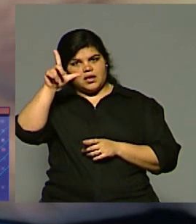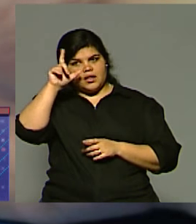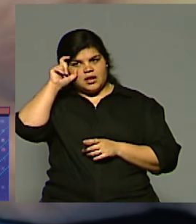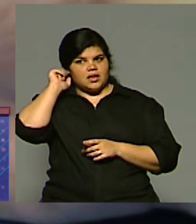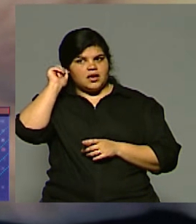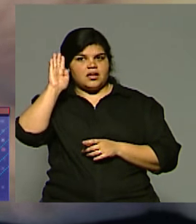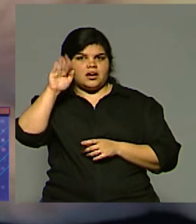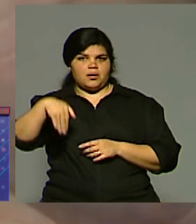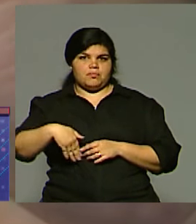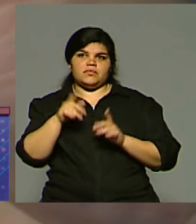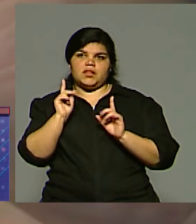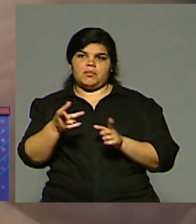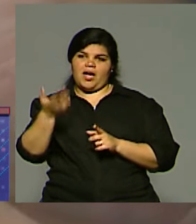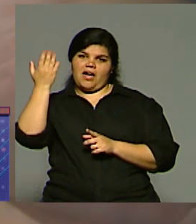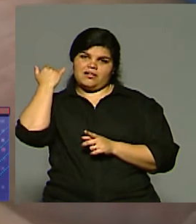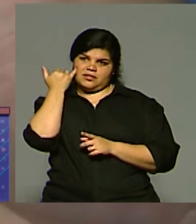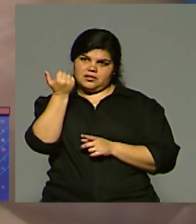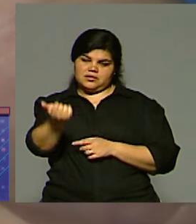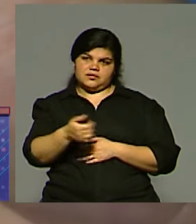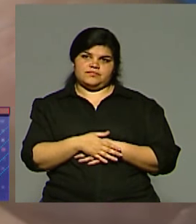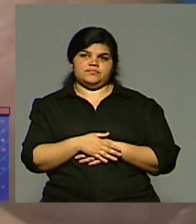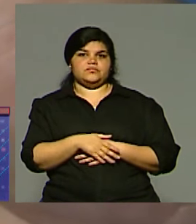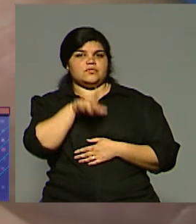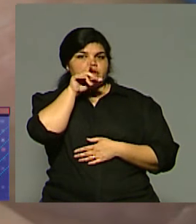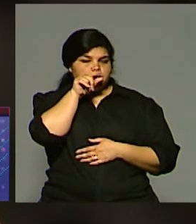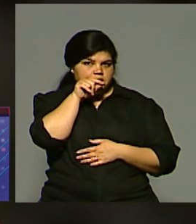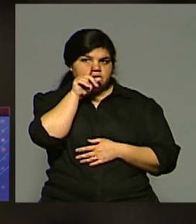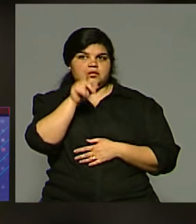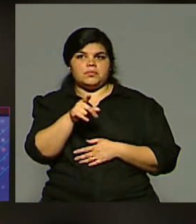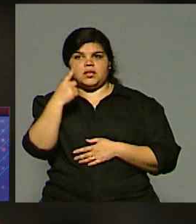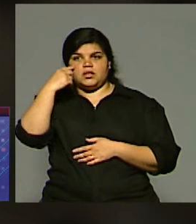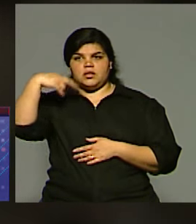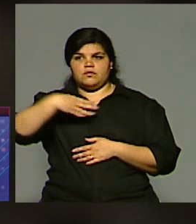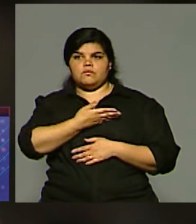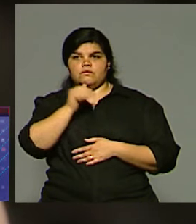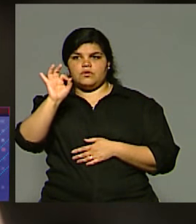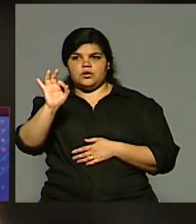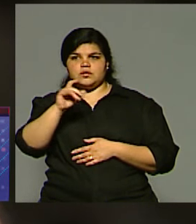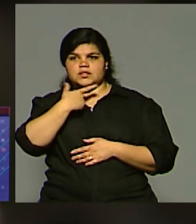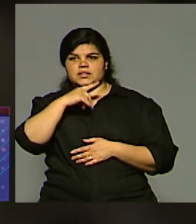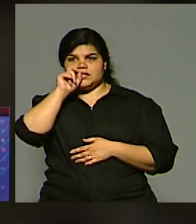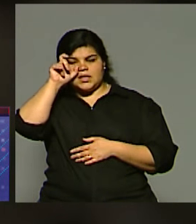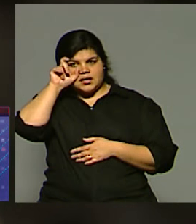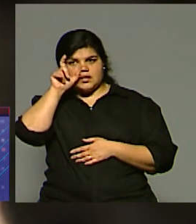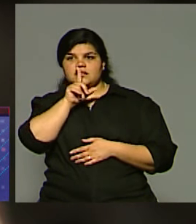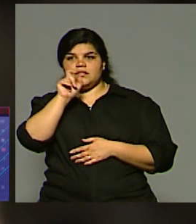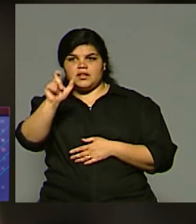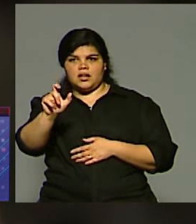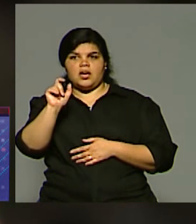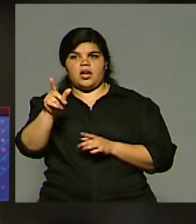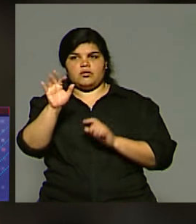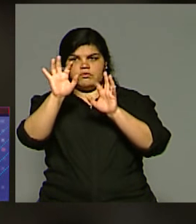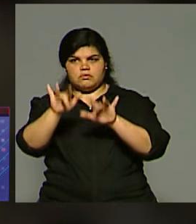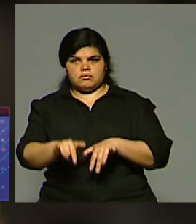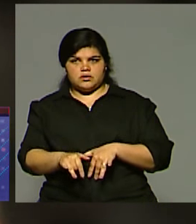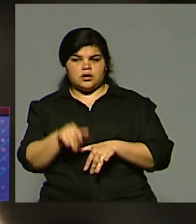lo utilizo hace mucho tiempo. O sea, en Twitter, arielmcor, o el sitio web, que es infocertec.com.ar. Sí, y ahí están, completan un usuario